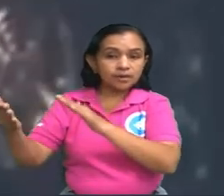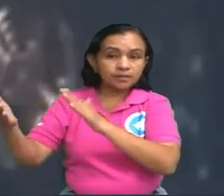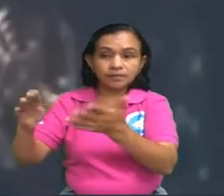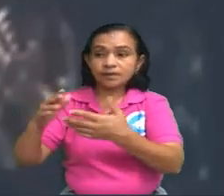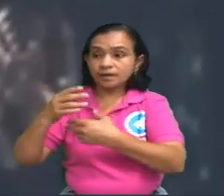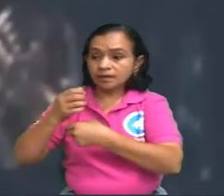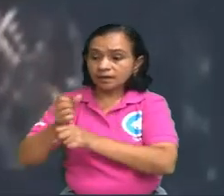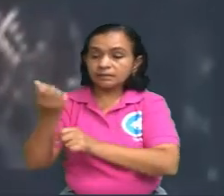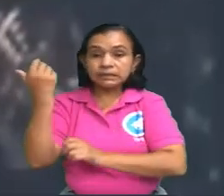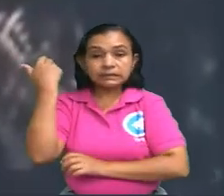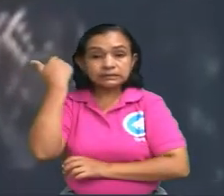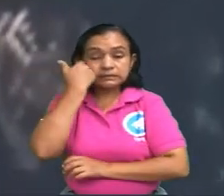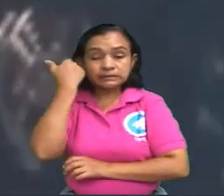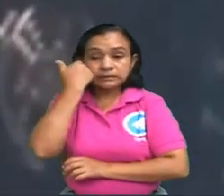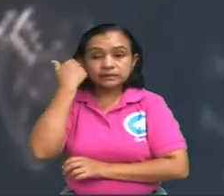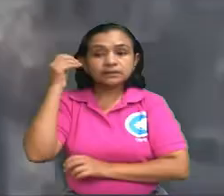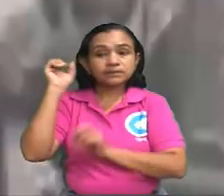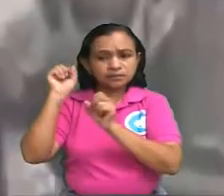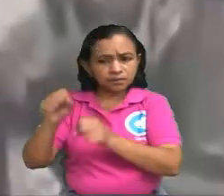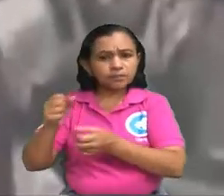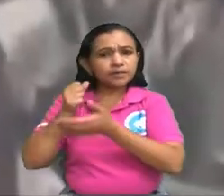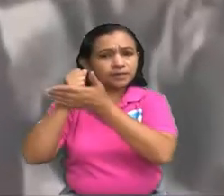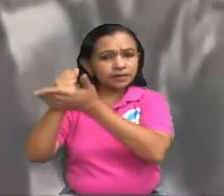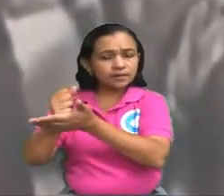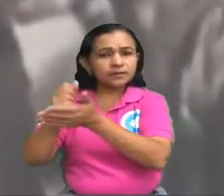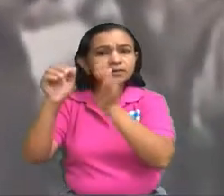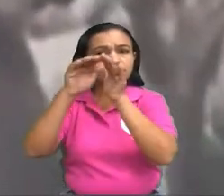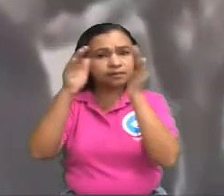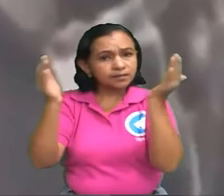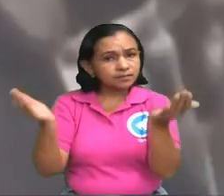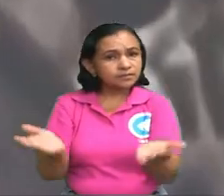o enfermedades curables en todo el mundo.